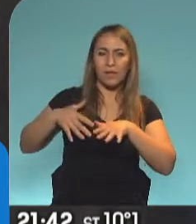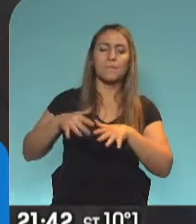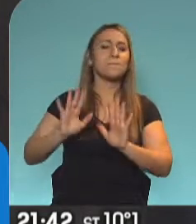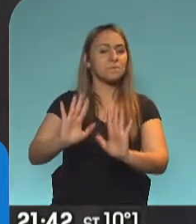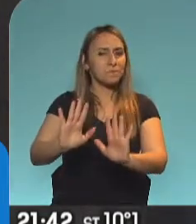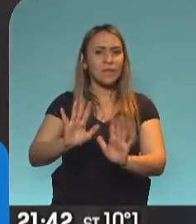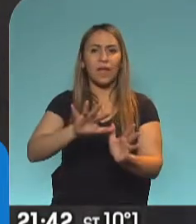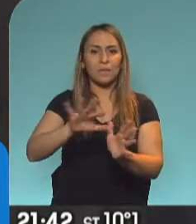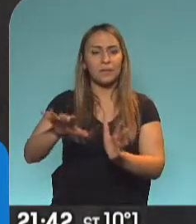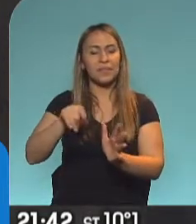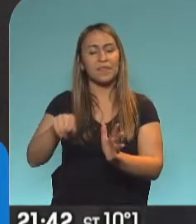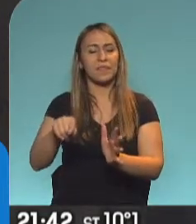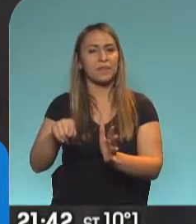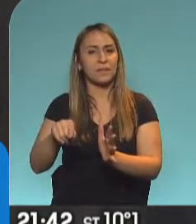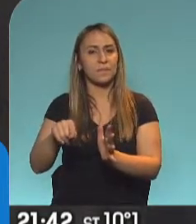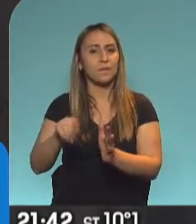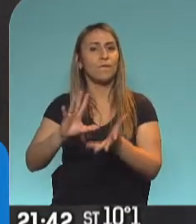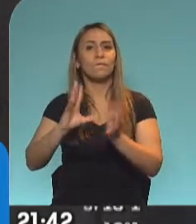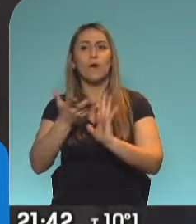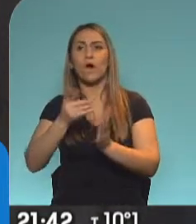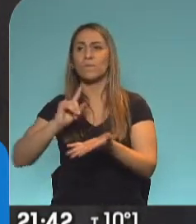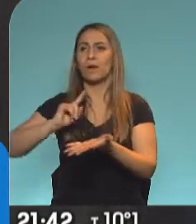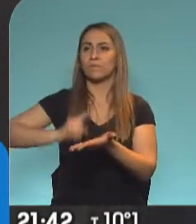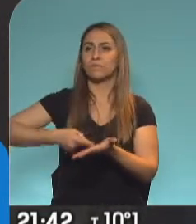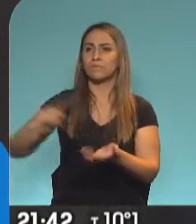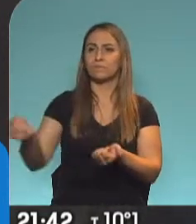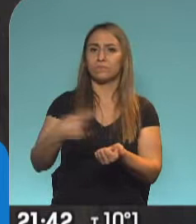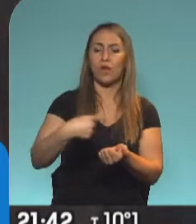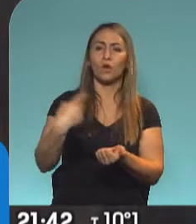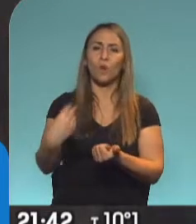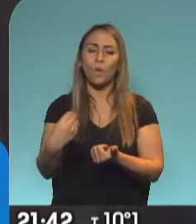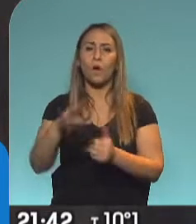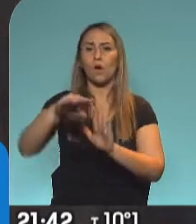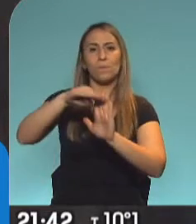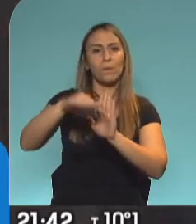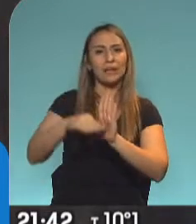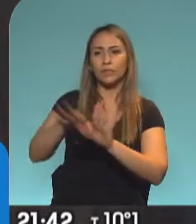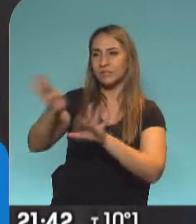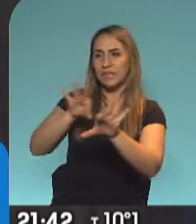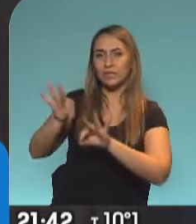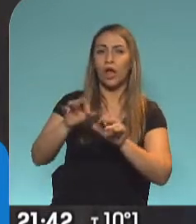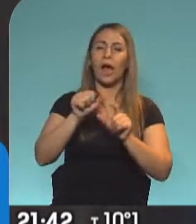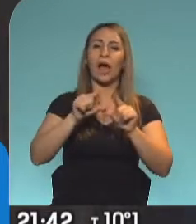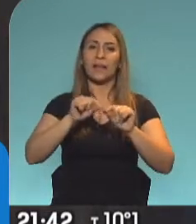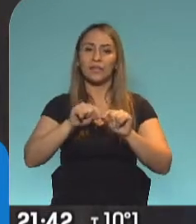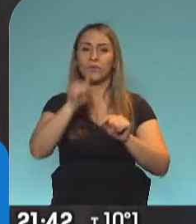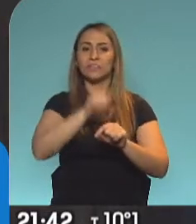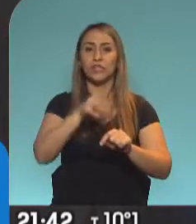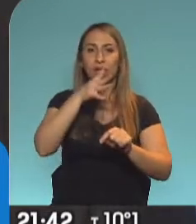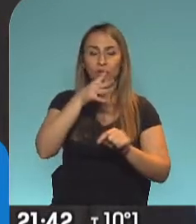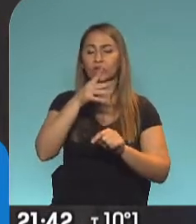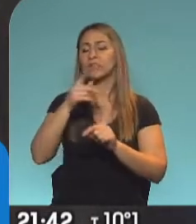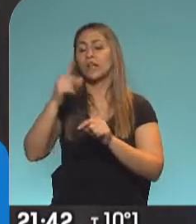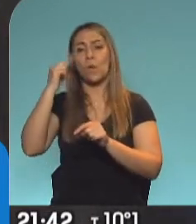que el sistema de selección y designación de magistrados debe cumplir los requisitos previstos en el artículo 114 y 99 de la Constitución